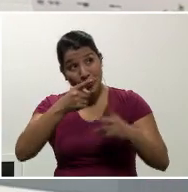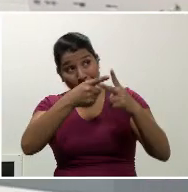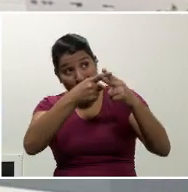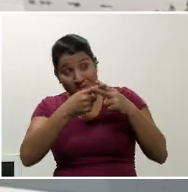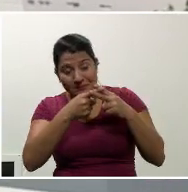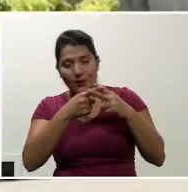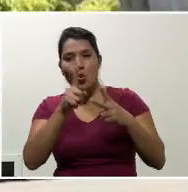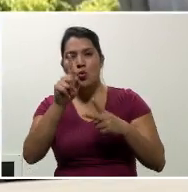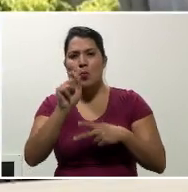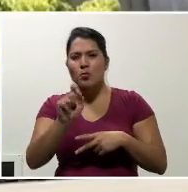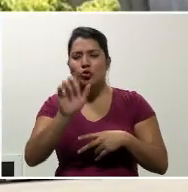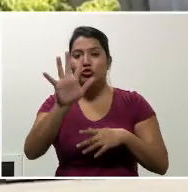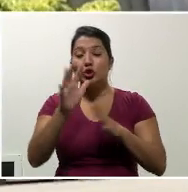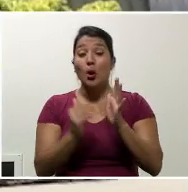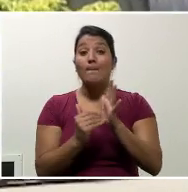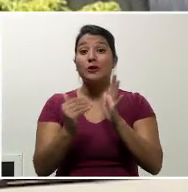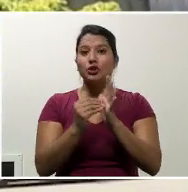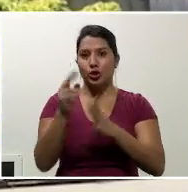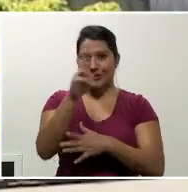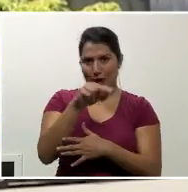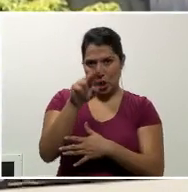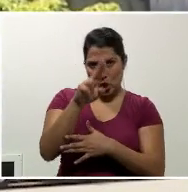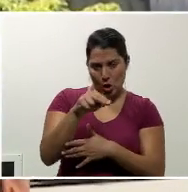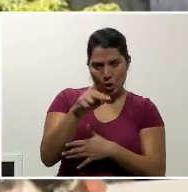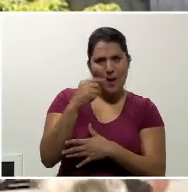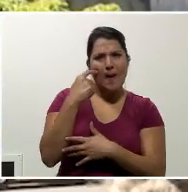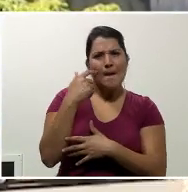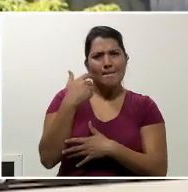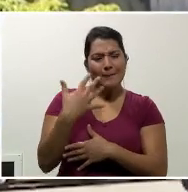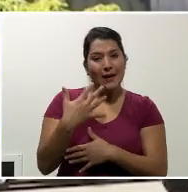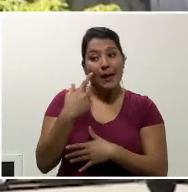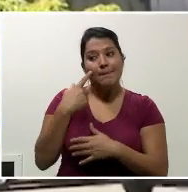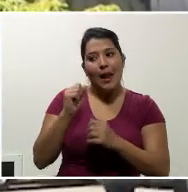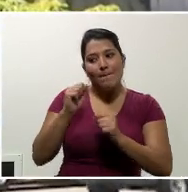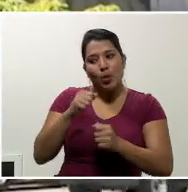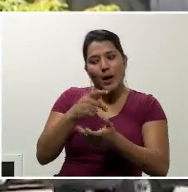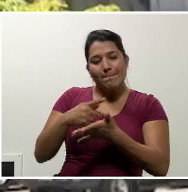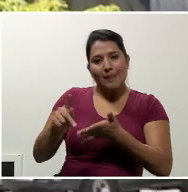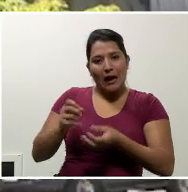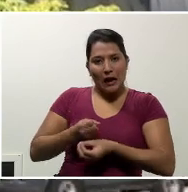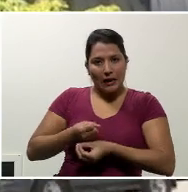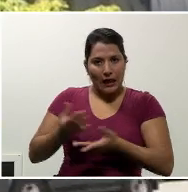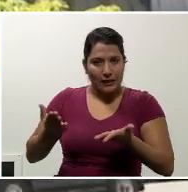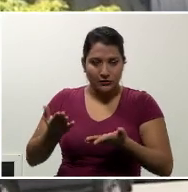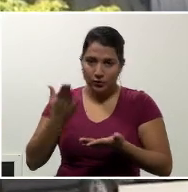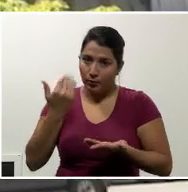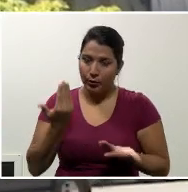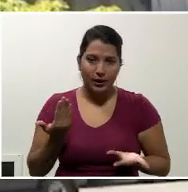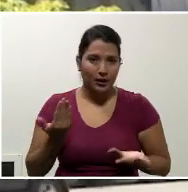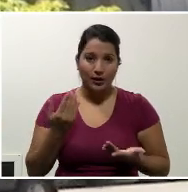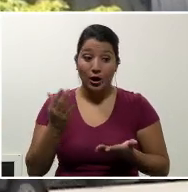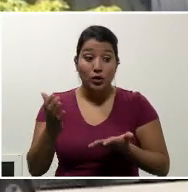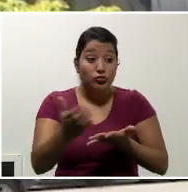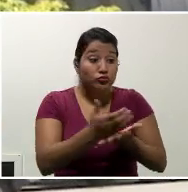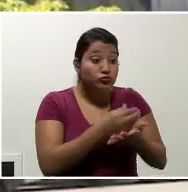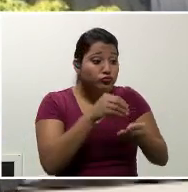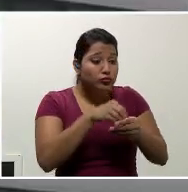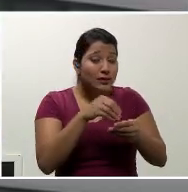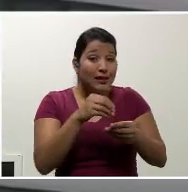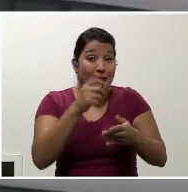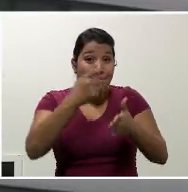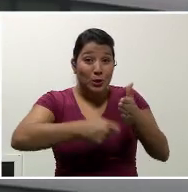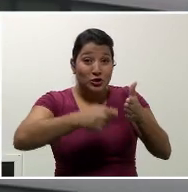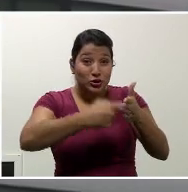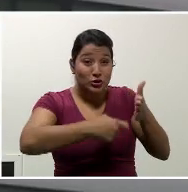de colones al mercado local, con el objetivo de financiar sus gastos, los cuales no pudieron ser cubiertos por la recaudación de impuestos.